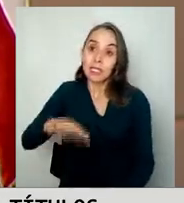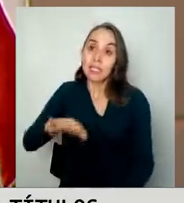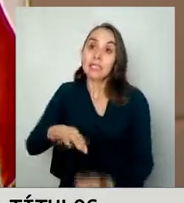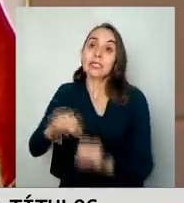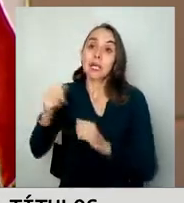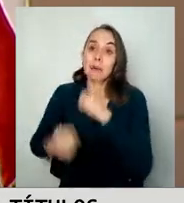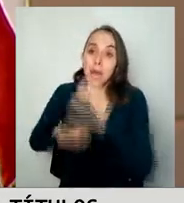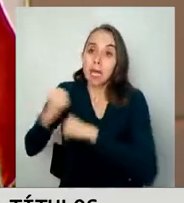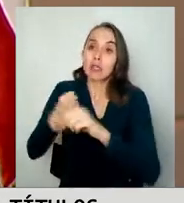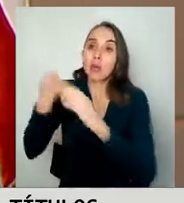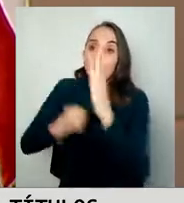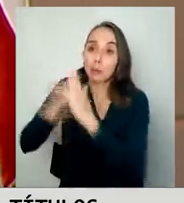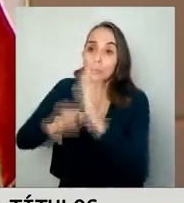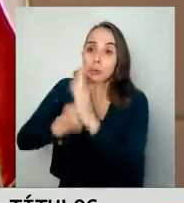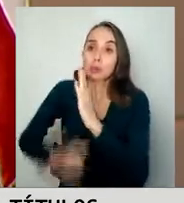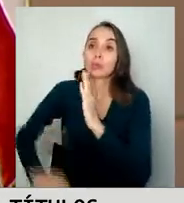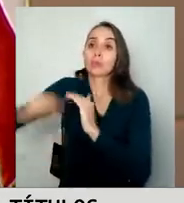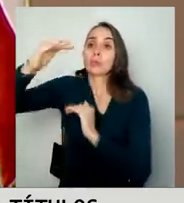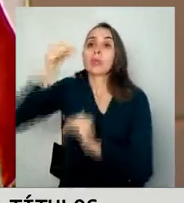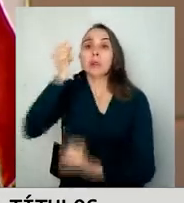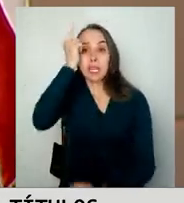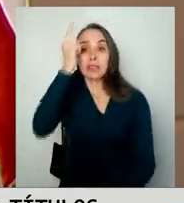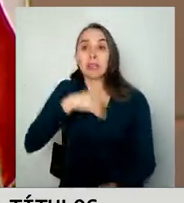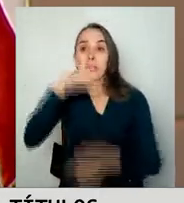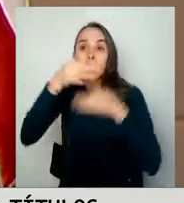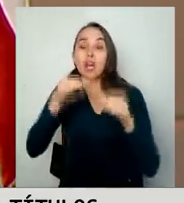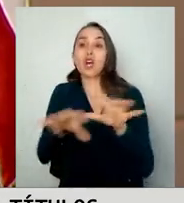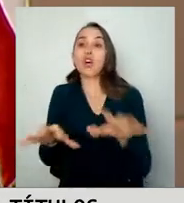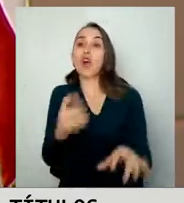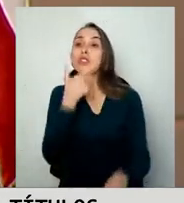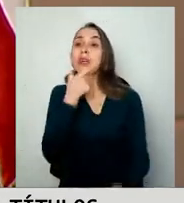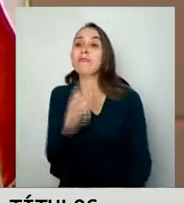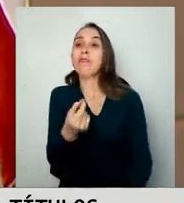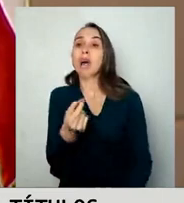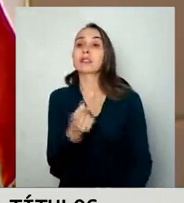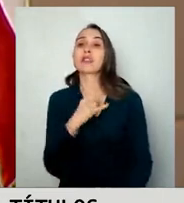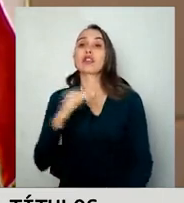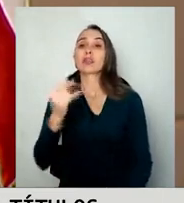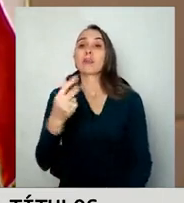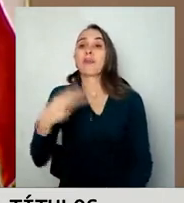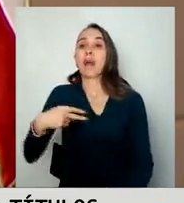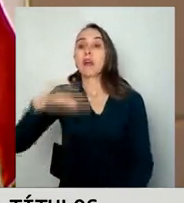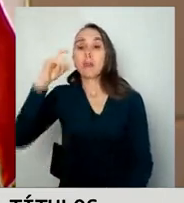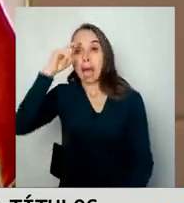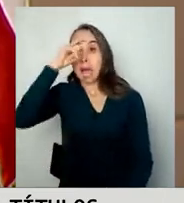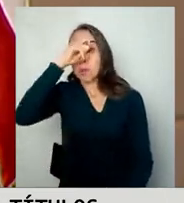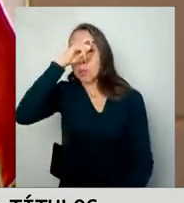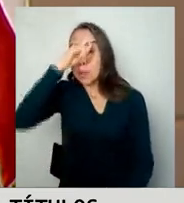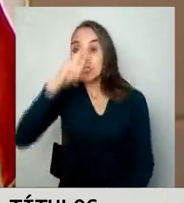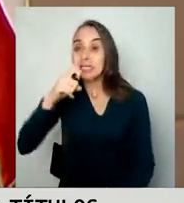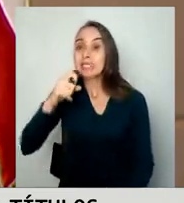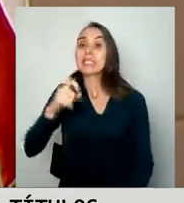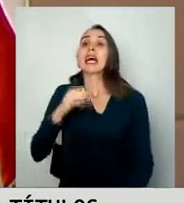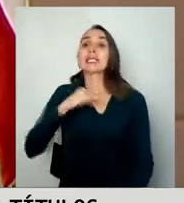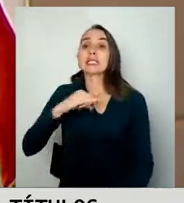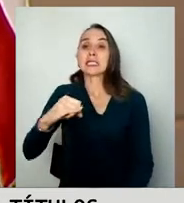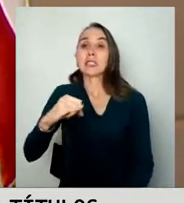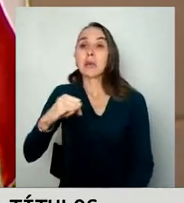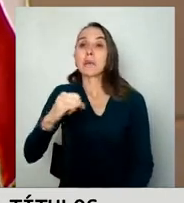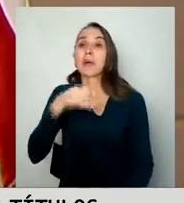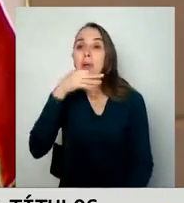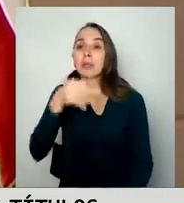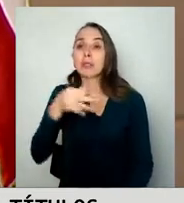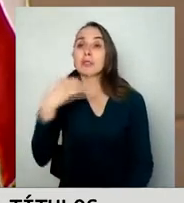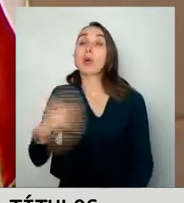me van a entender que las cosas fáciles no siempre se valoran lo que más nos cuesta Es lo que siempre terminamos por decir por Dios